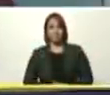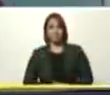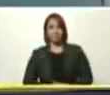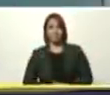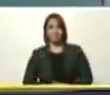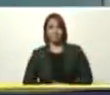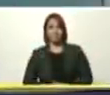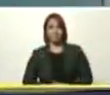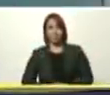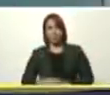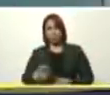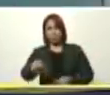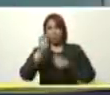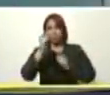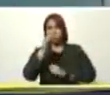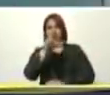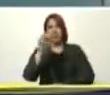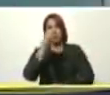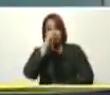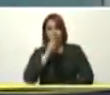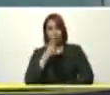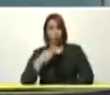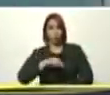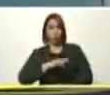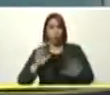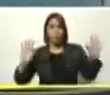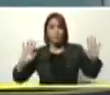Y en el aprendizaje de 30 años nosotros,